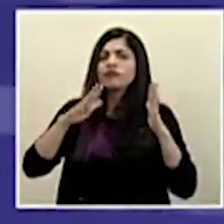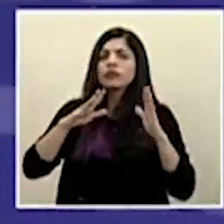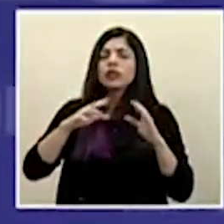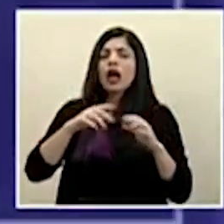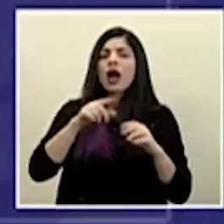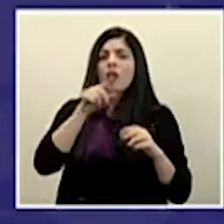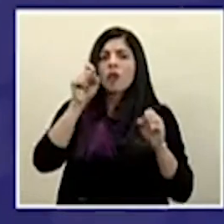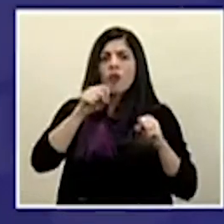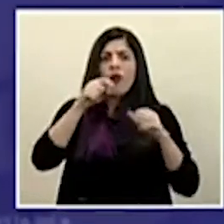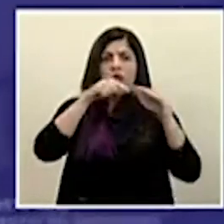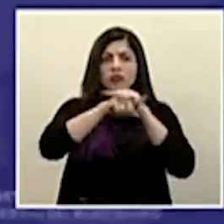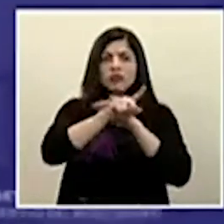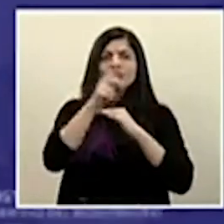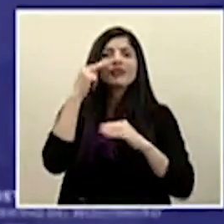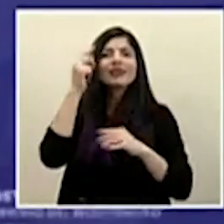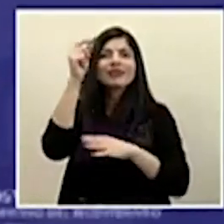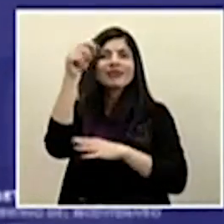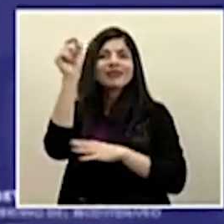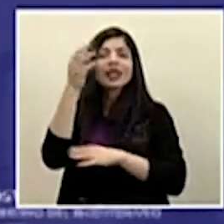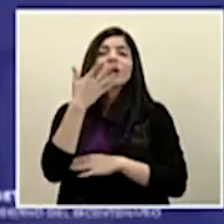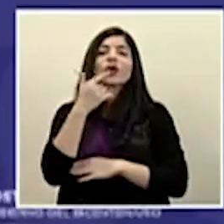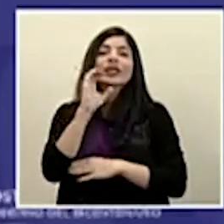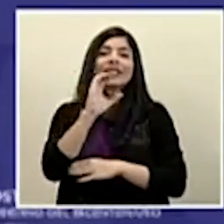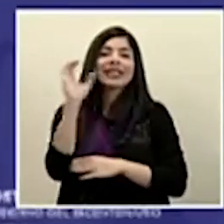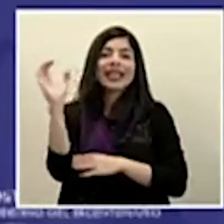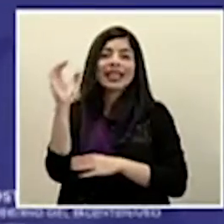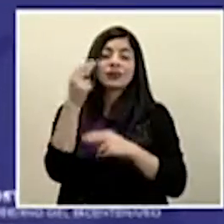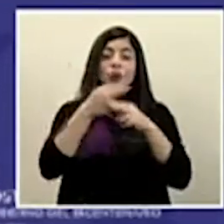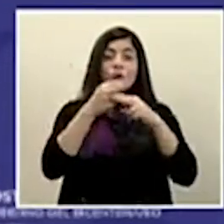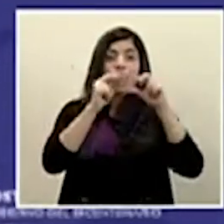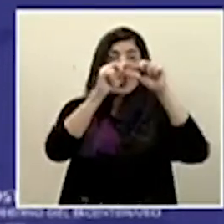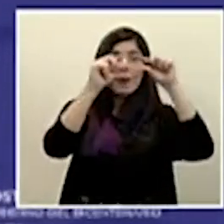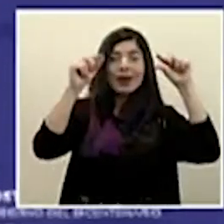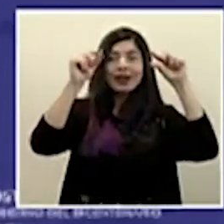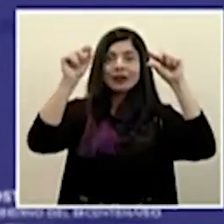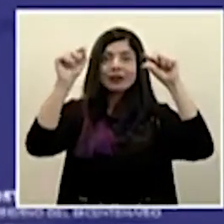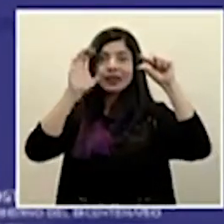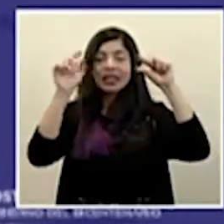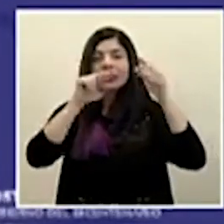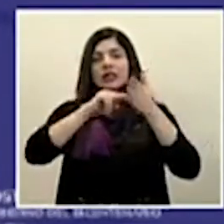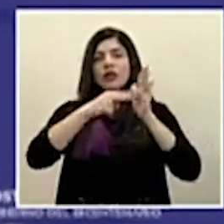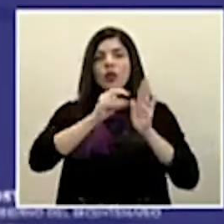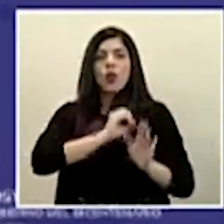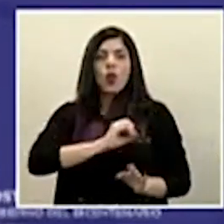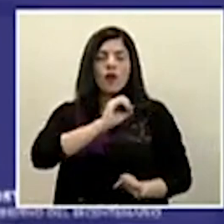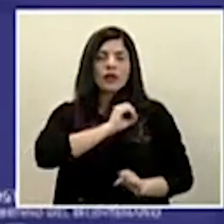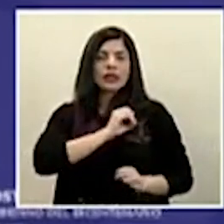es decir, con el check celeste al lado del nombre de cada institución,